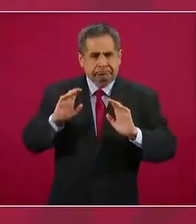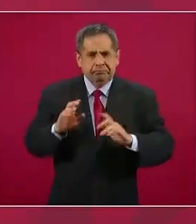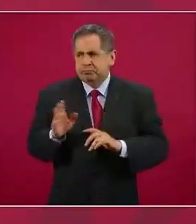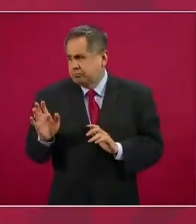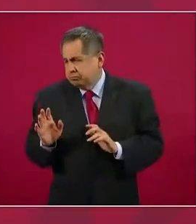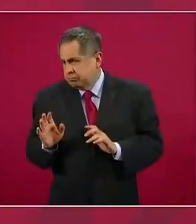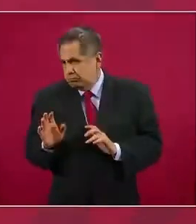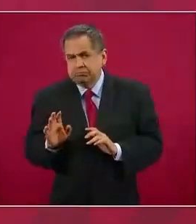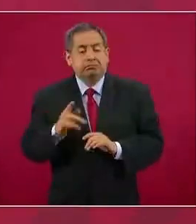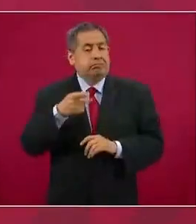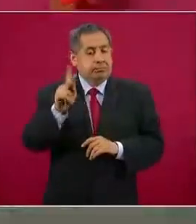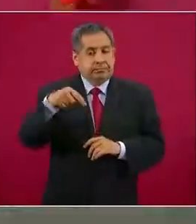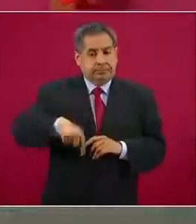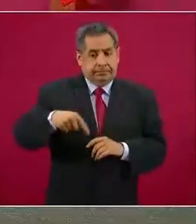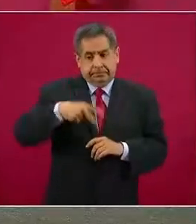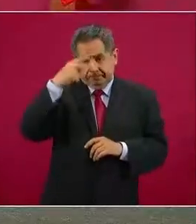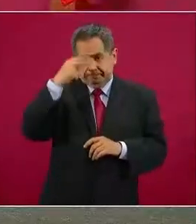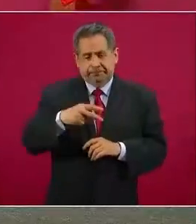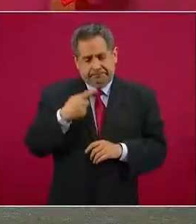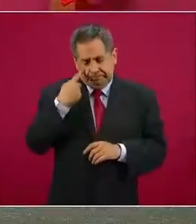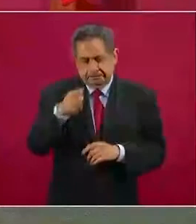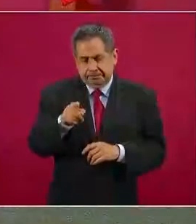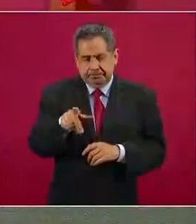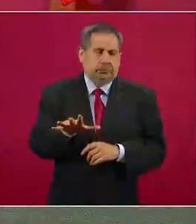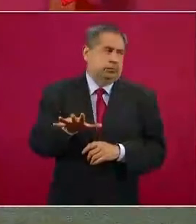pero en el caso de México es notorio.